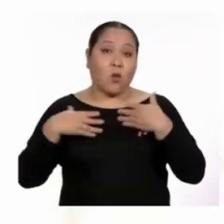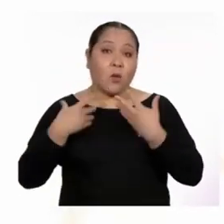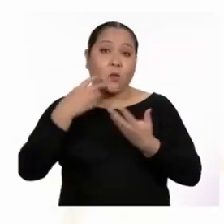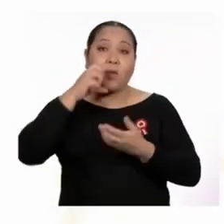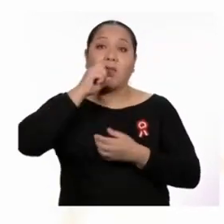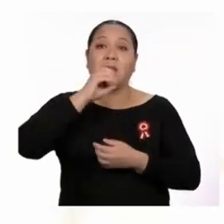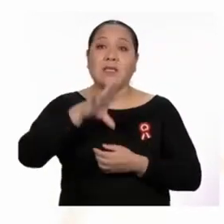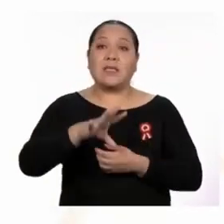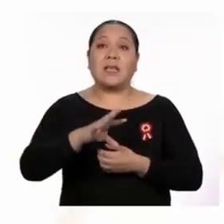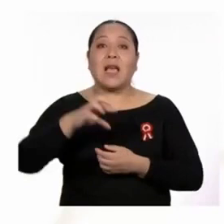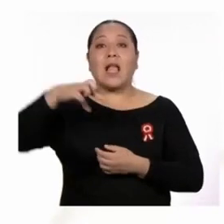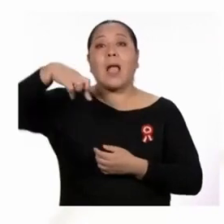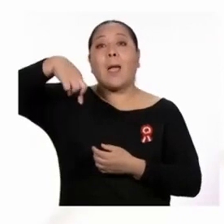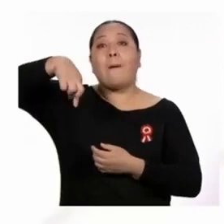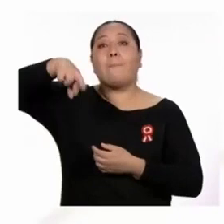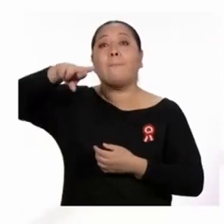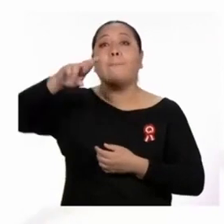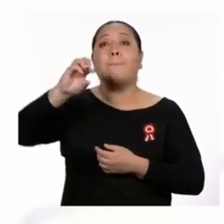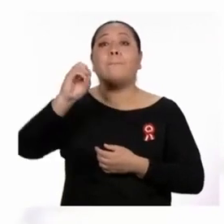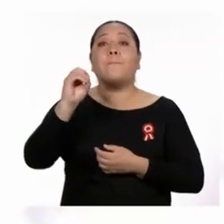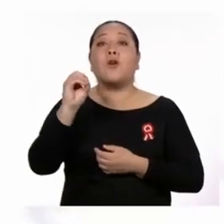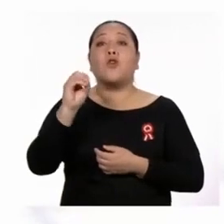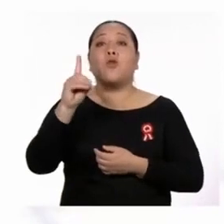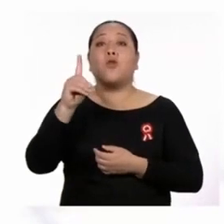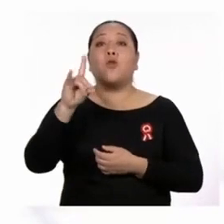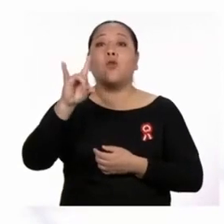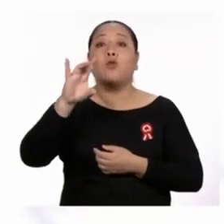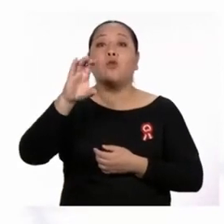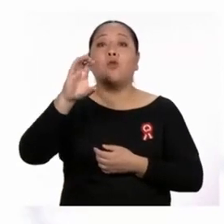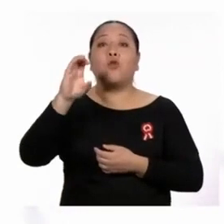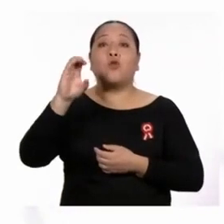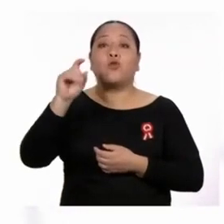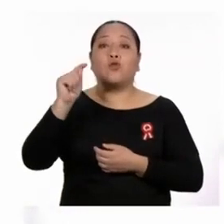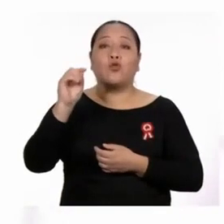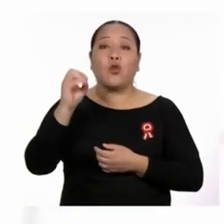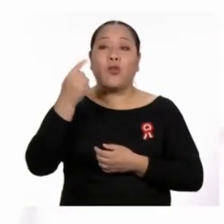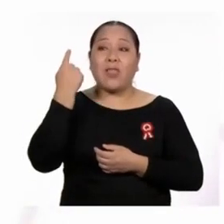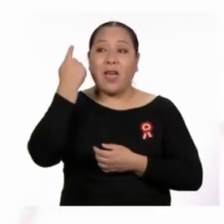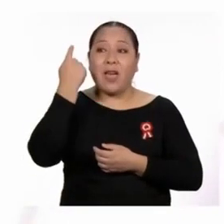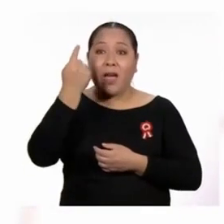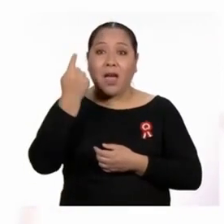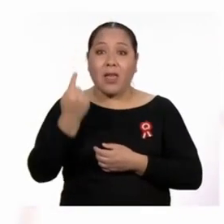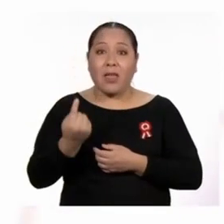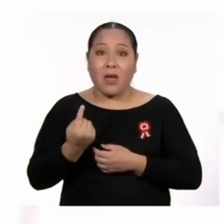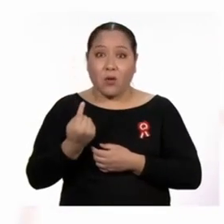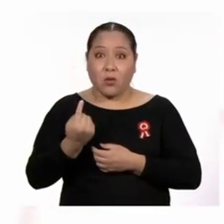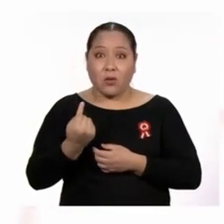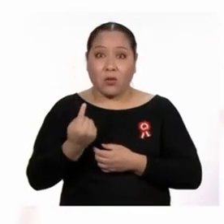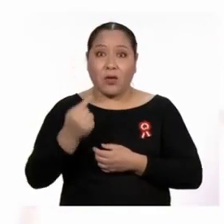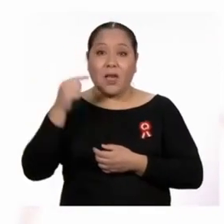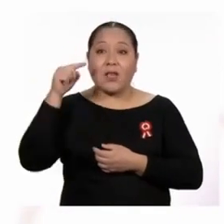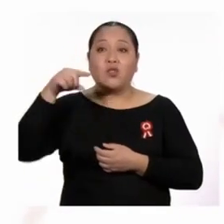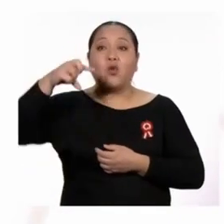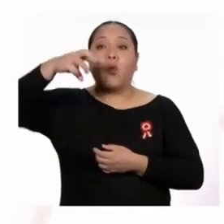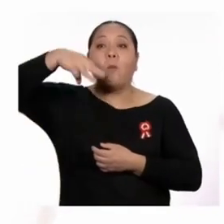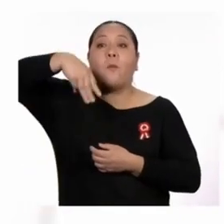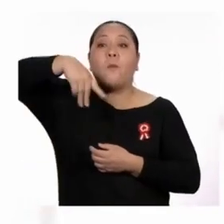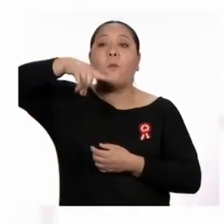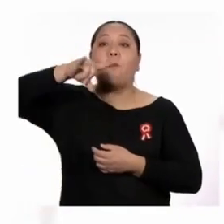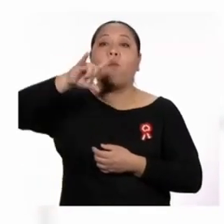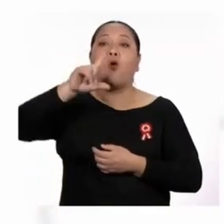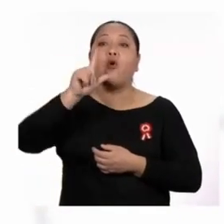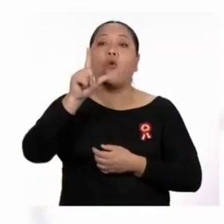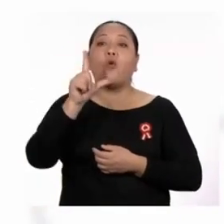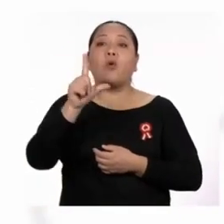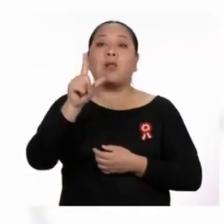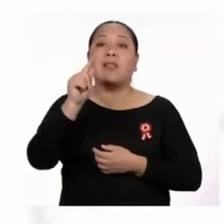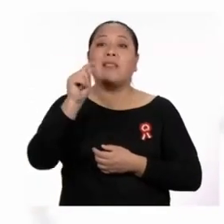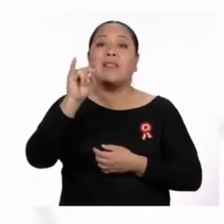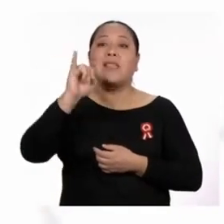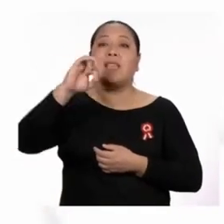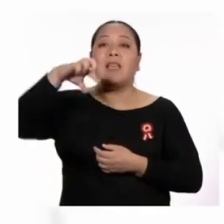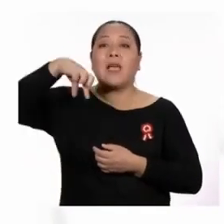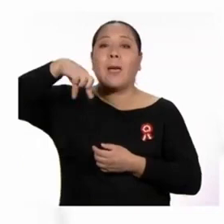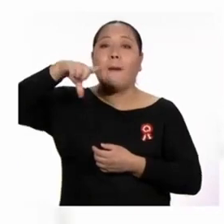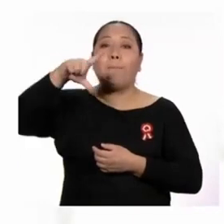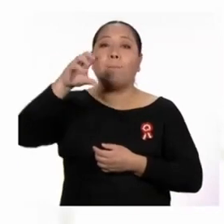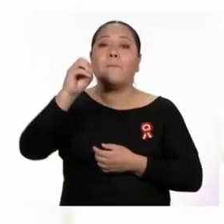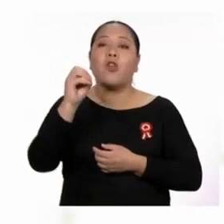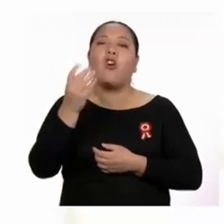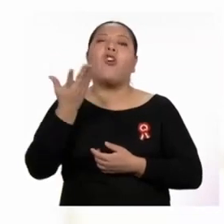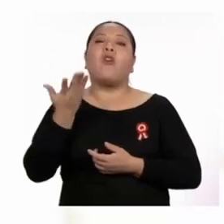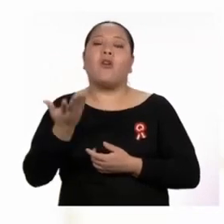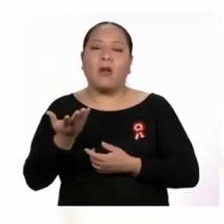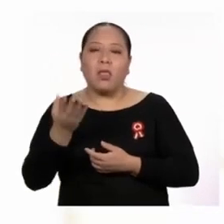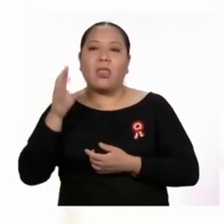el producto de cada una de ellas es múltiplo de 2. Y lo representamos